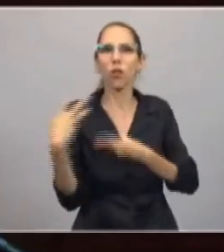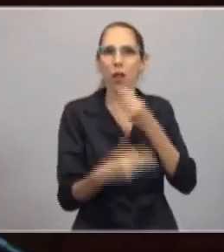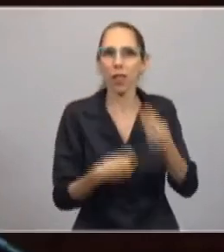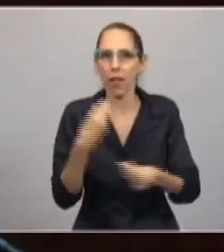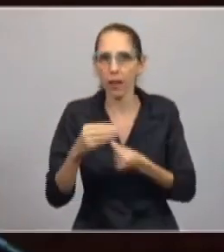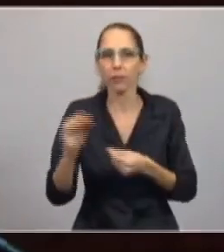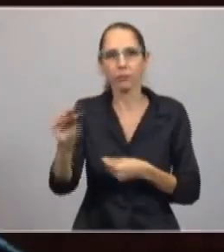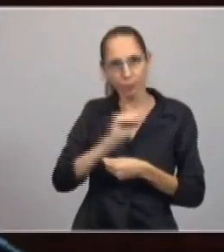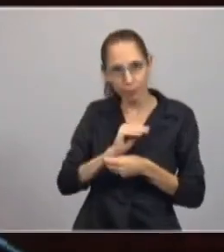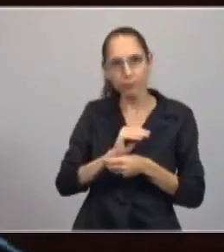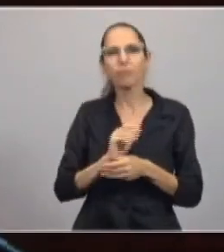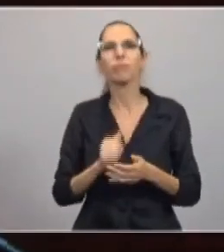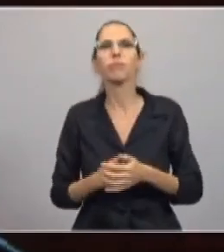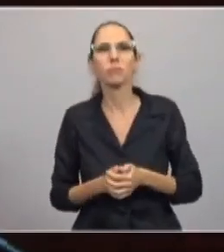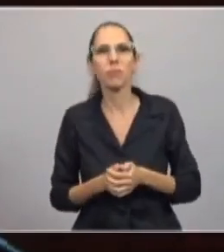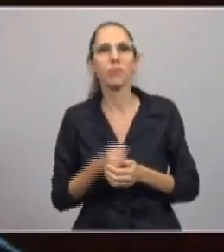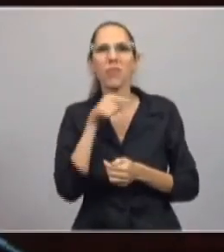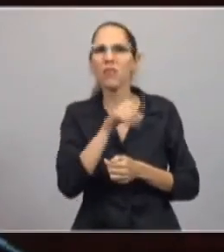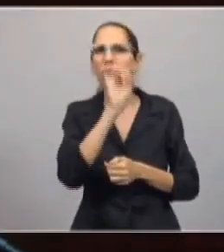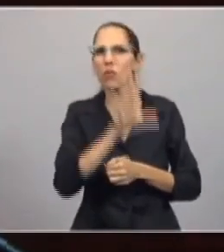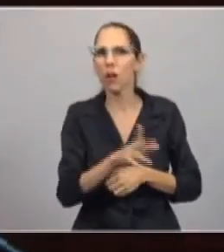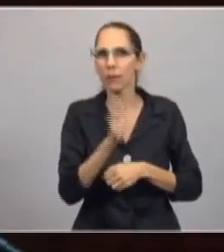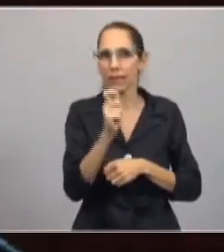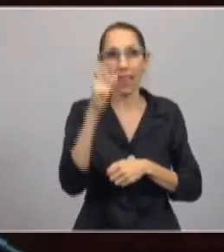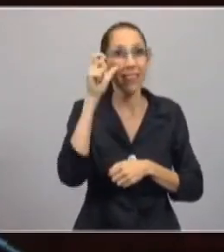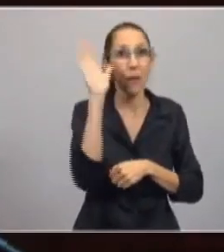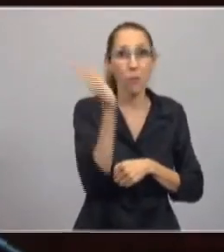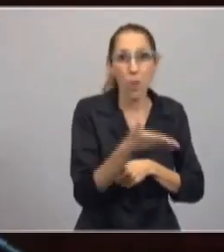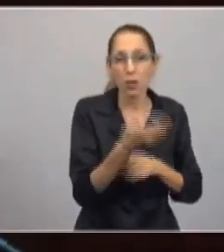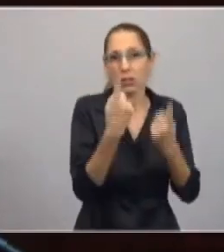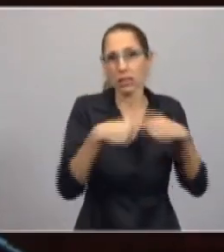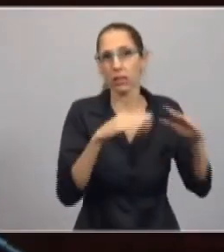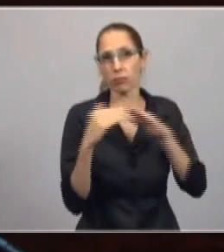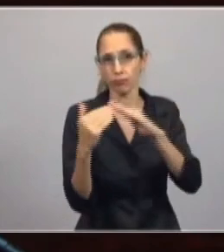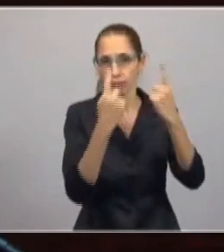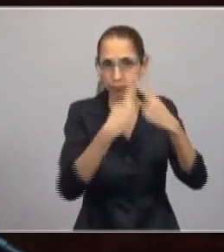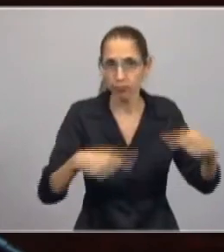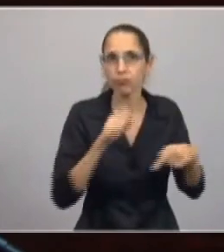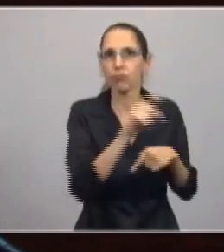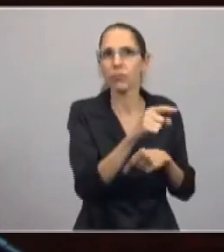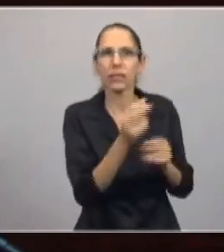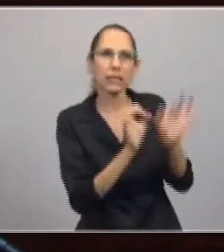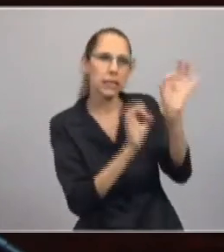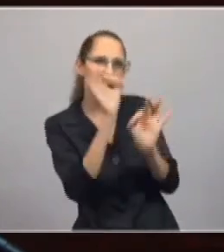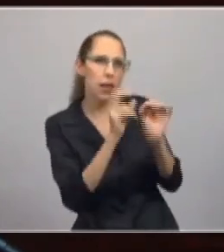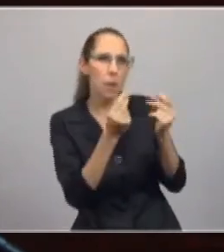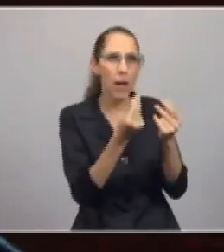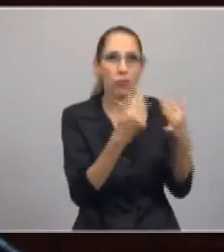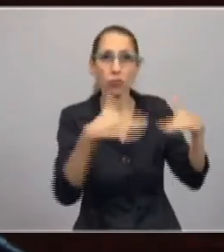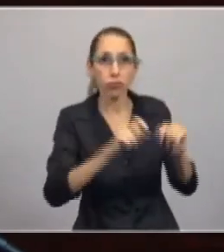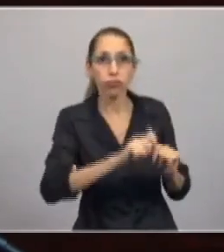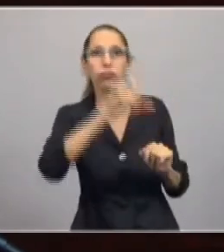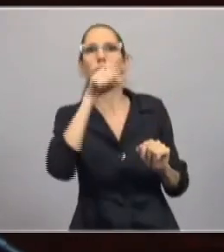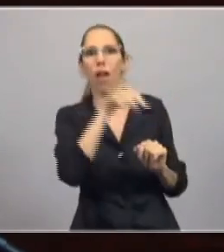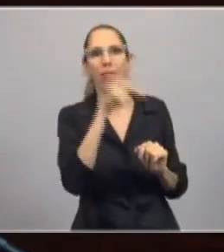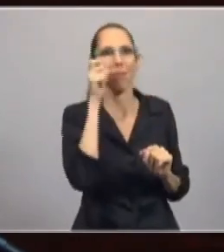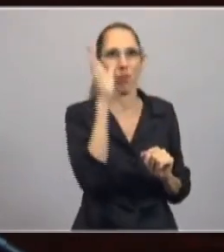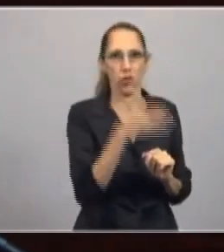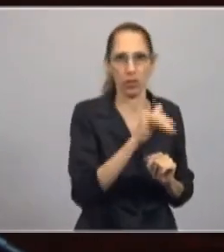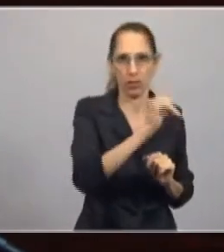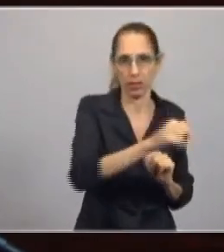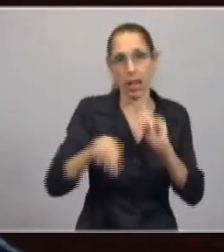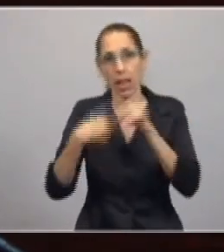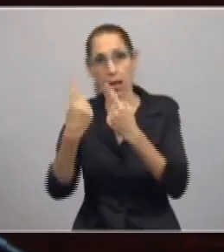que afecta solo a menos de un 10% de las propiedades, la de mayor valuación fiscal, mientras que para las